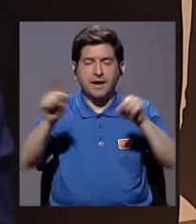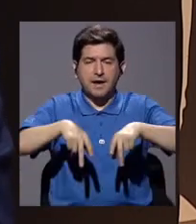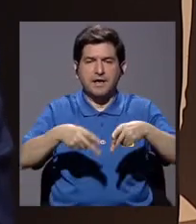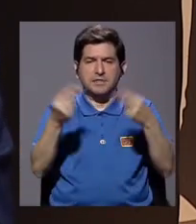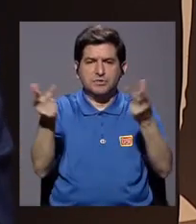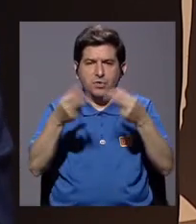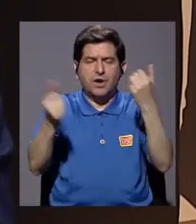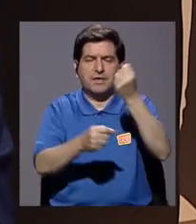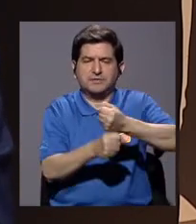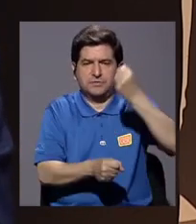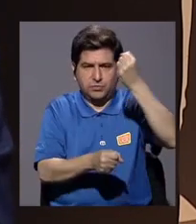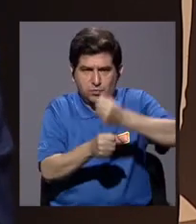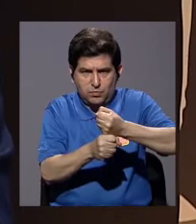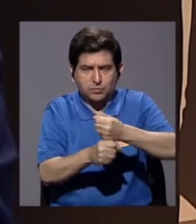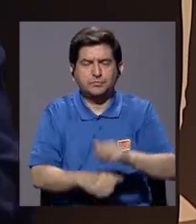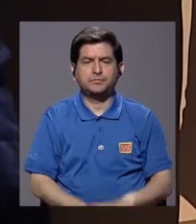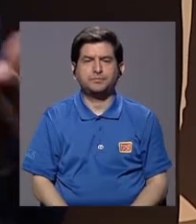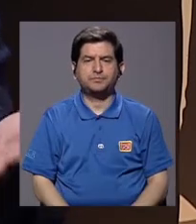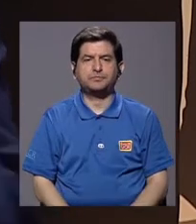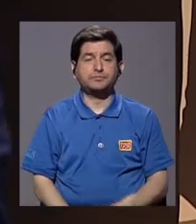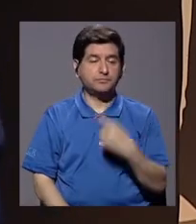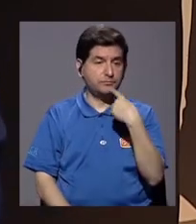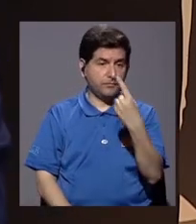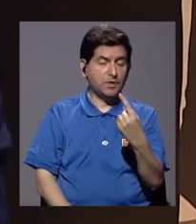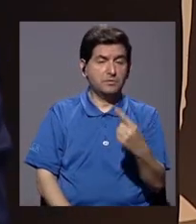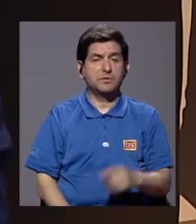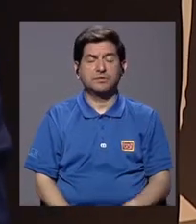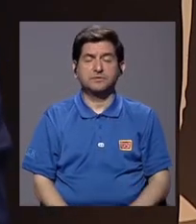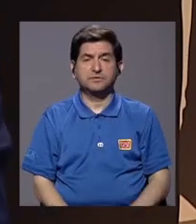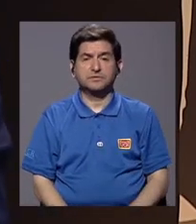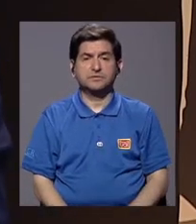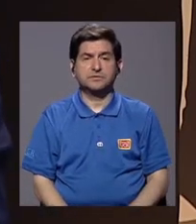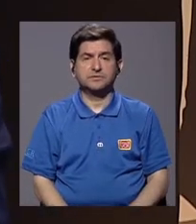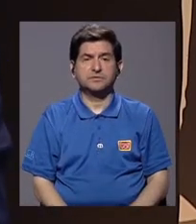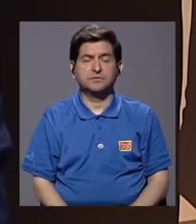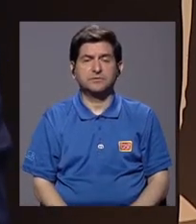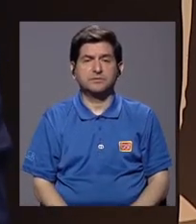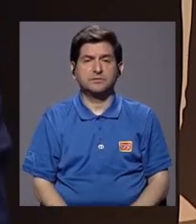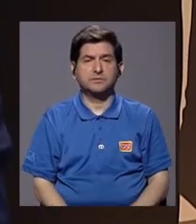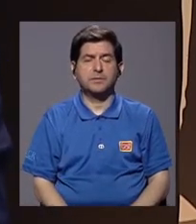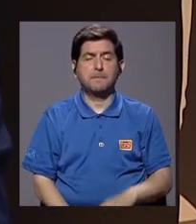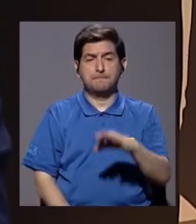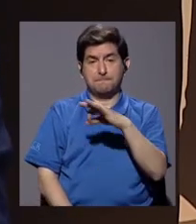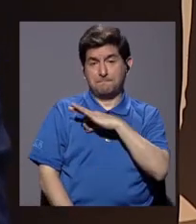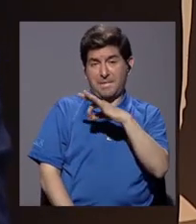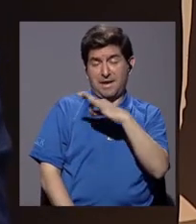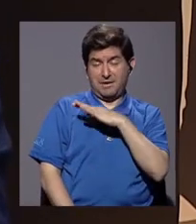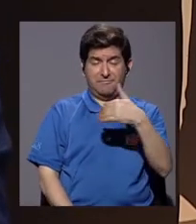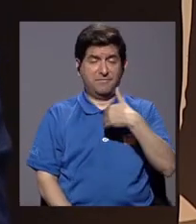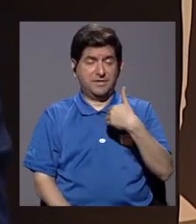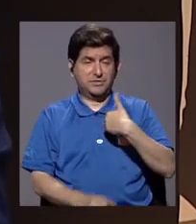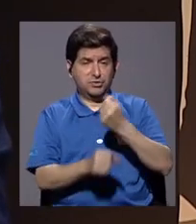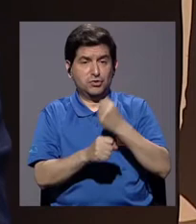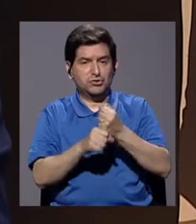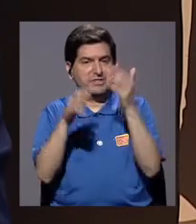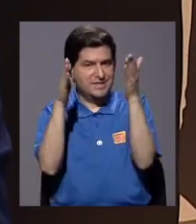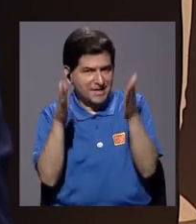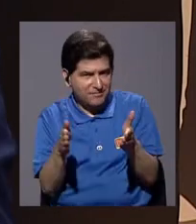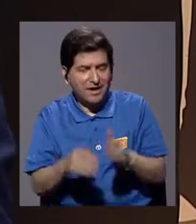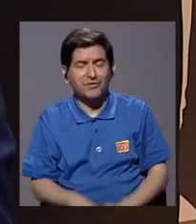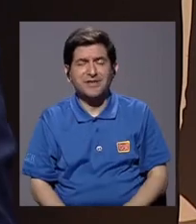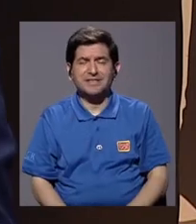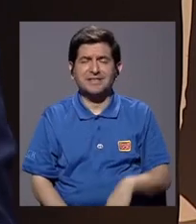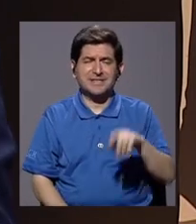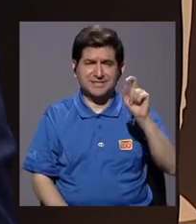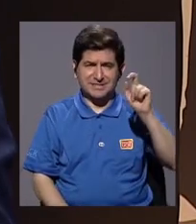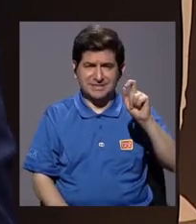de los gastos de operación, de como lo que se menciona, de los beneficios que tienen los trabajadores, es que sean